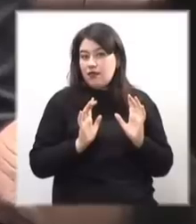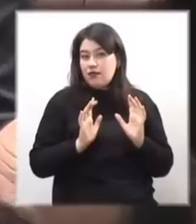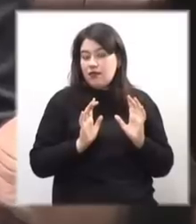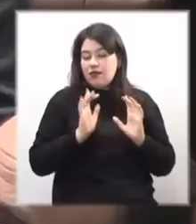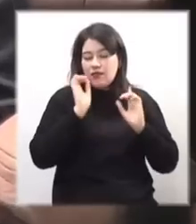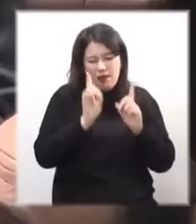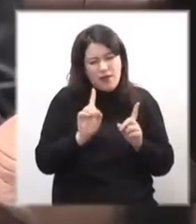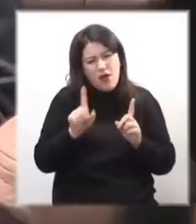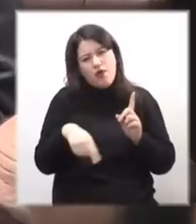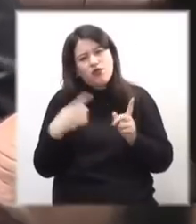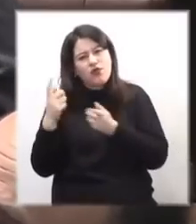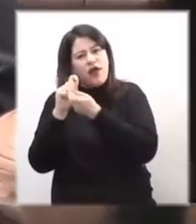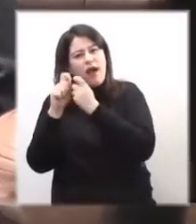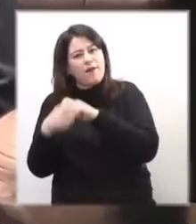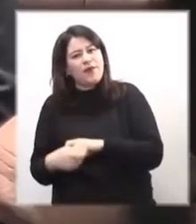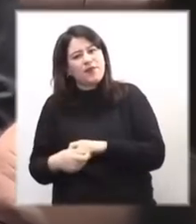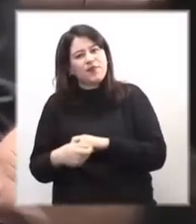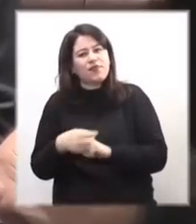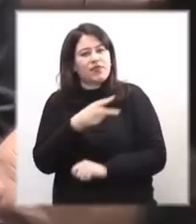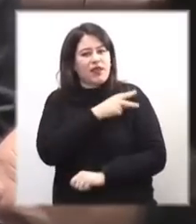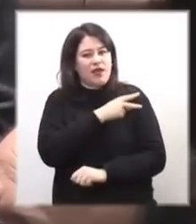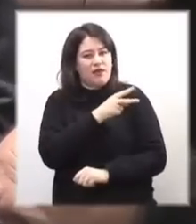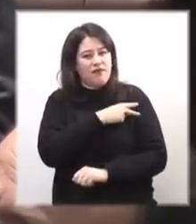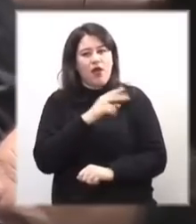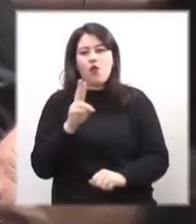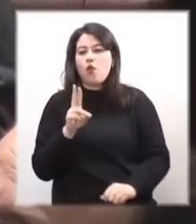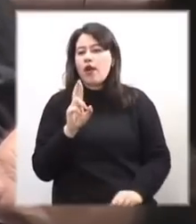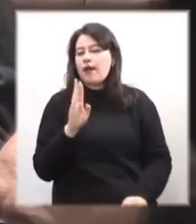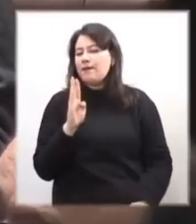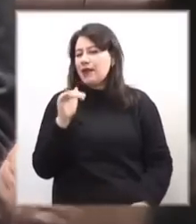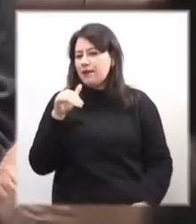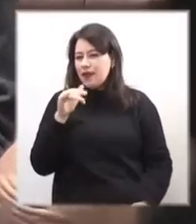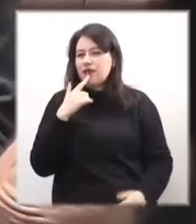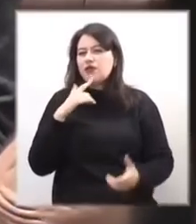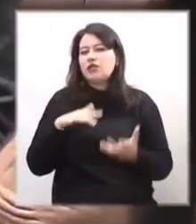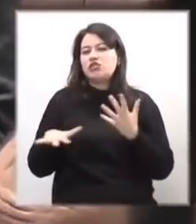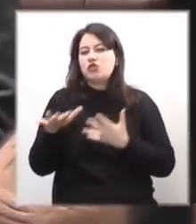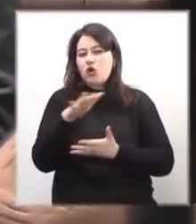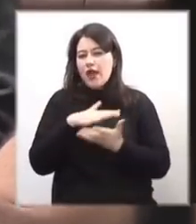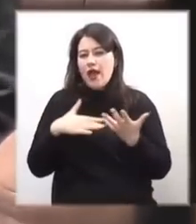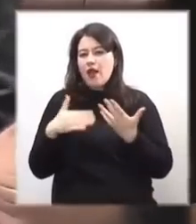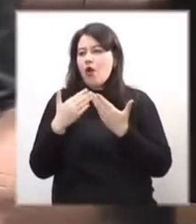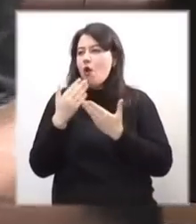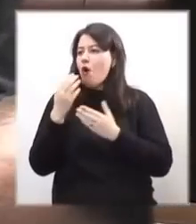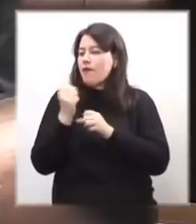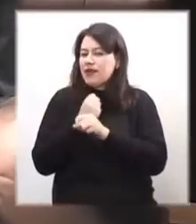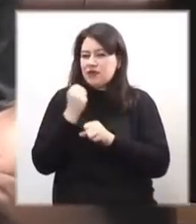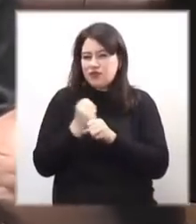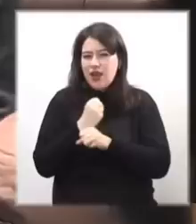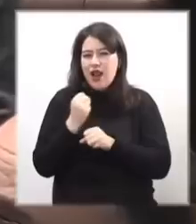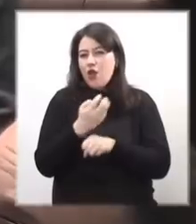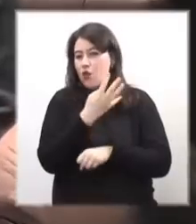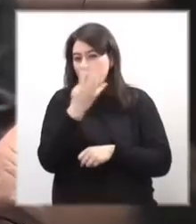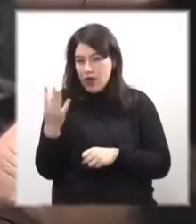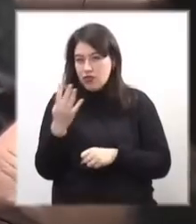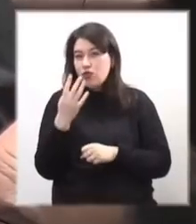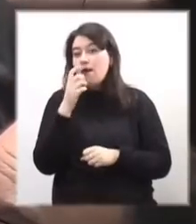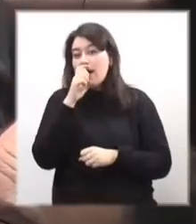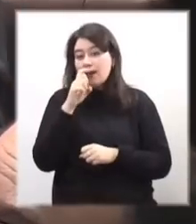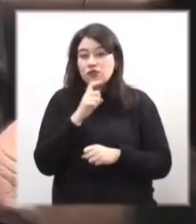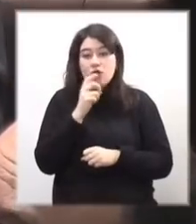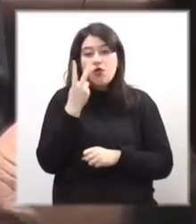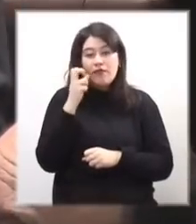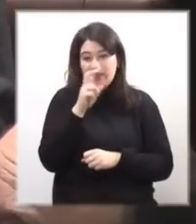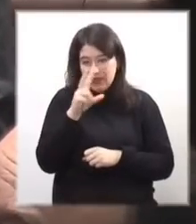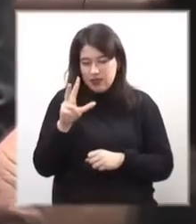También hubieron cambios en el jefe de la URPM de la zona operacional 4 a partir del 6 de marzo del 23. Fue designada